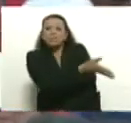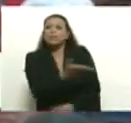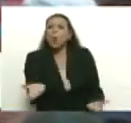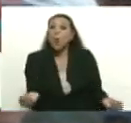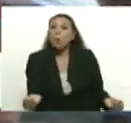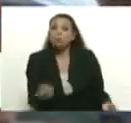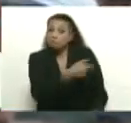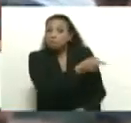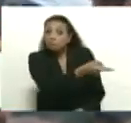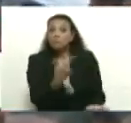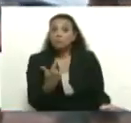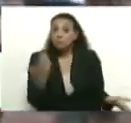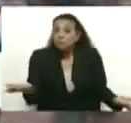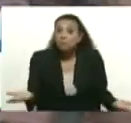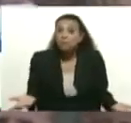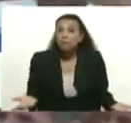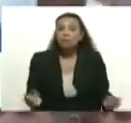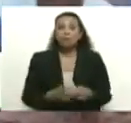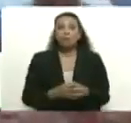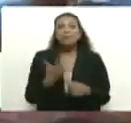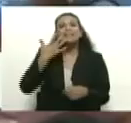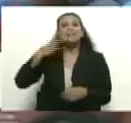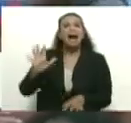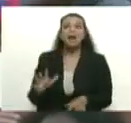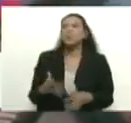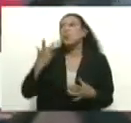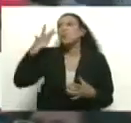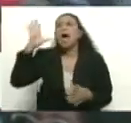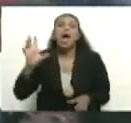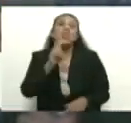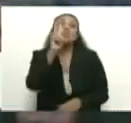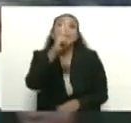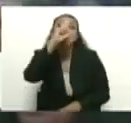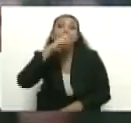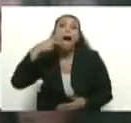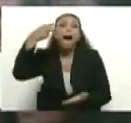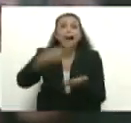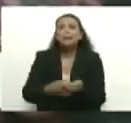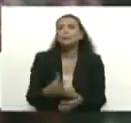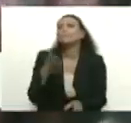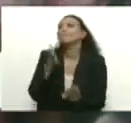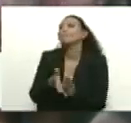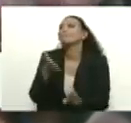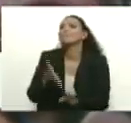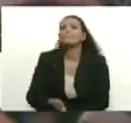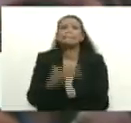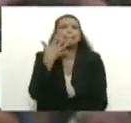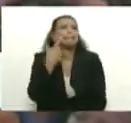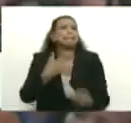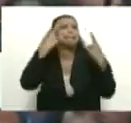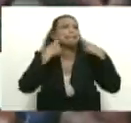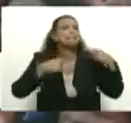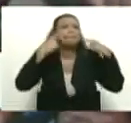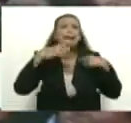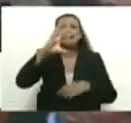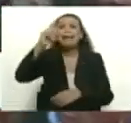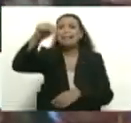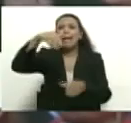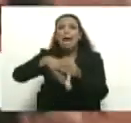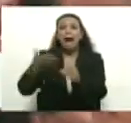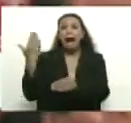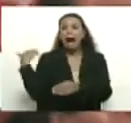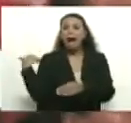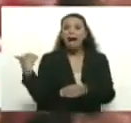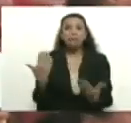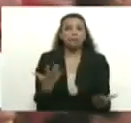La oposición llega y tiene no sé cuánto, 2 años chillando porque el CNE que había era